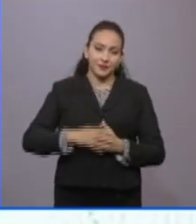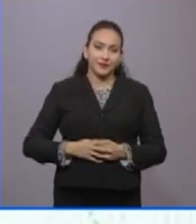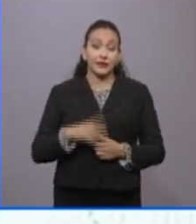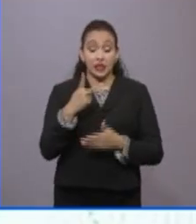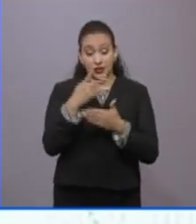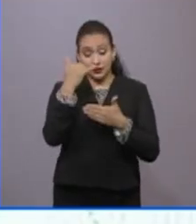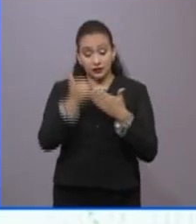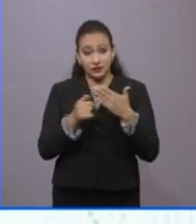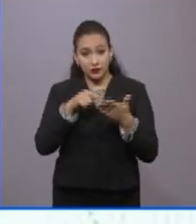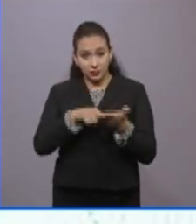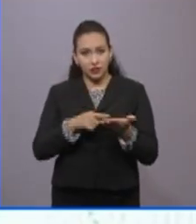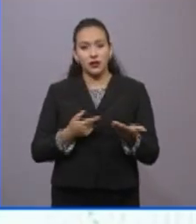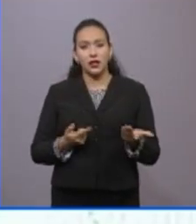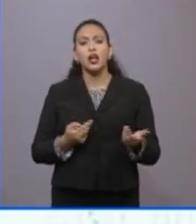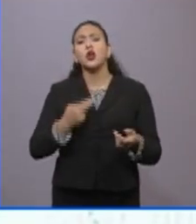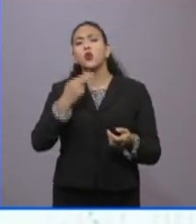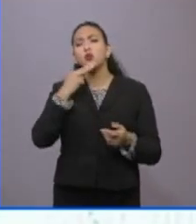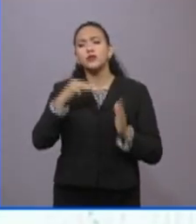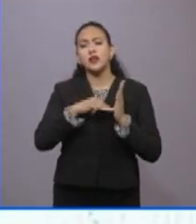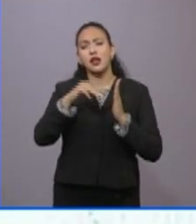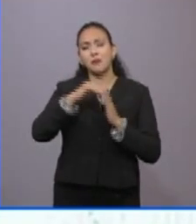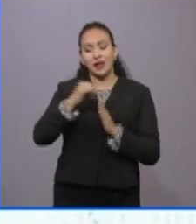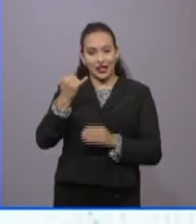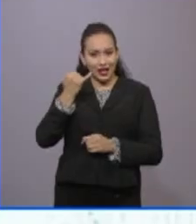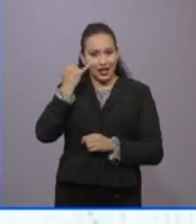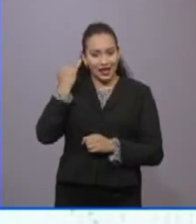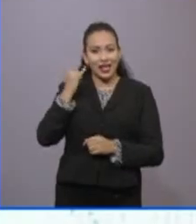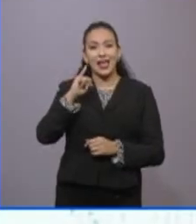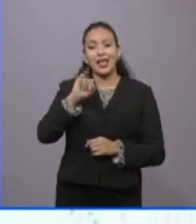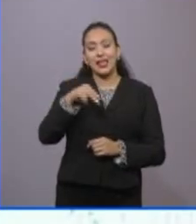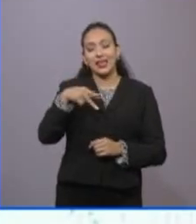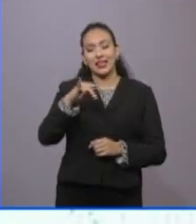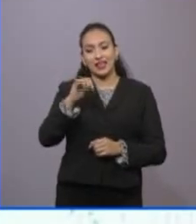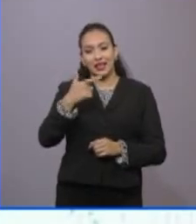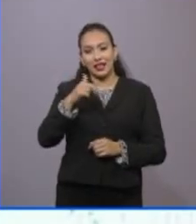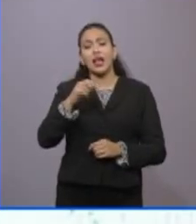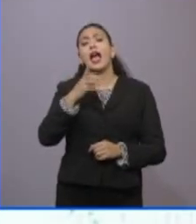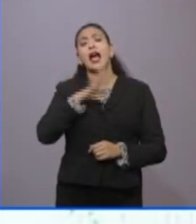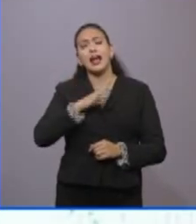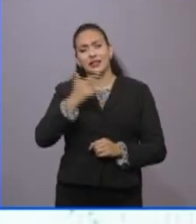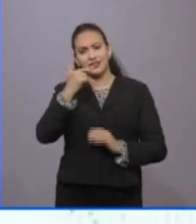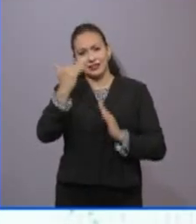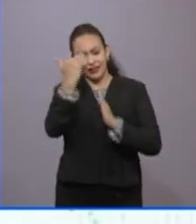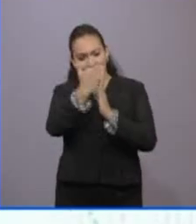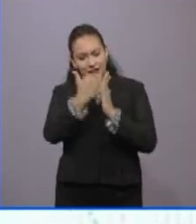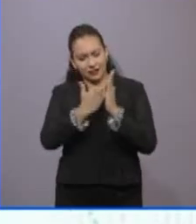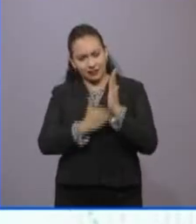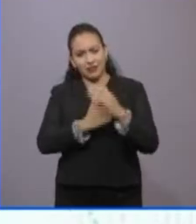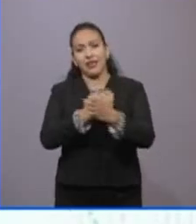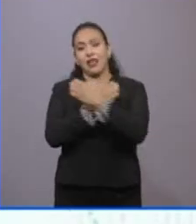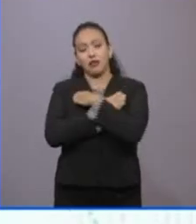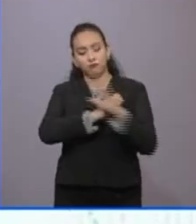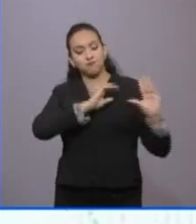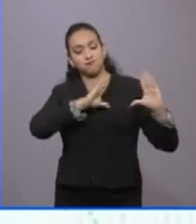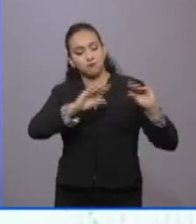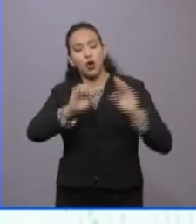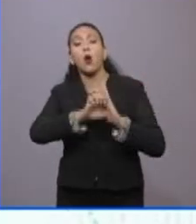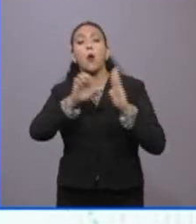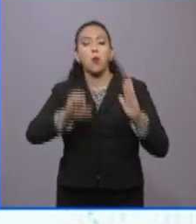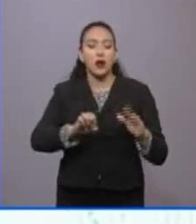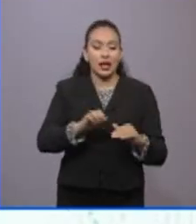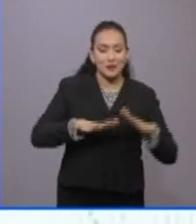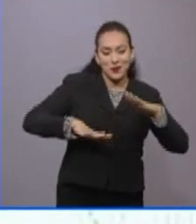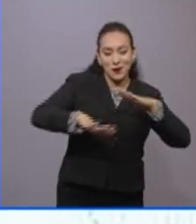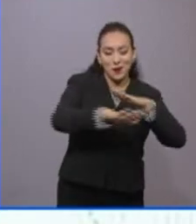proyecto, inspirado en la metodología japonesa Ikigai, incluye 7 módulos educativos que abordan desde los conceptos básicos